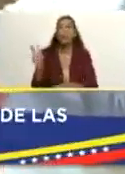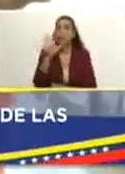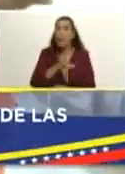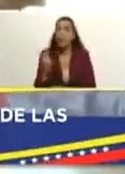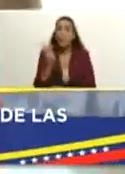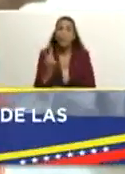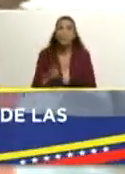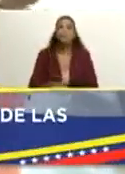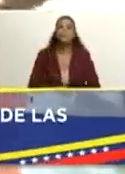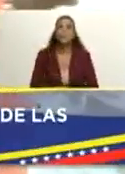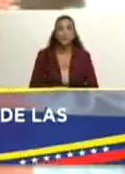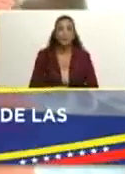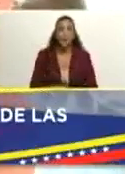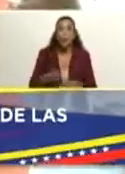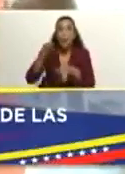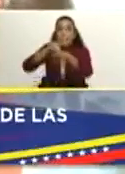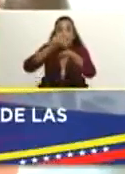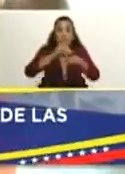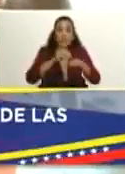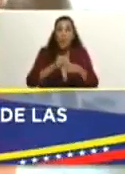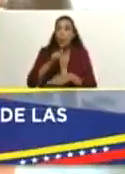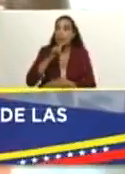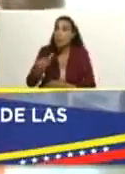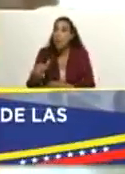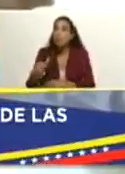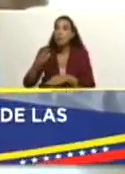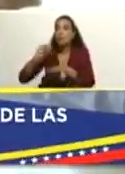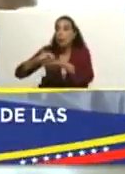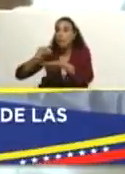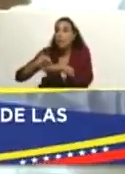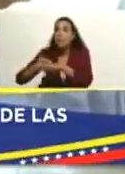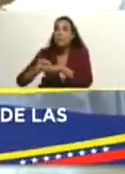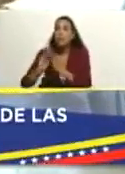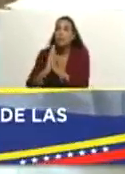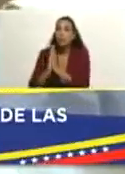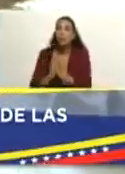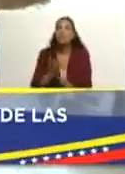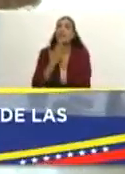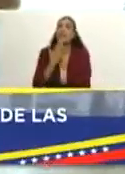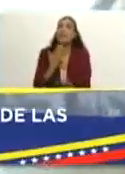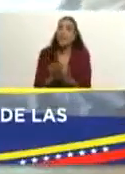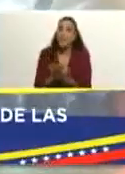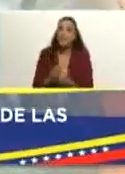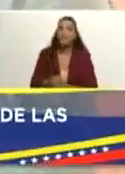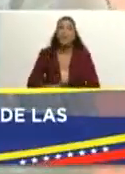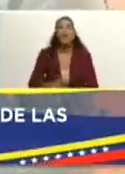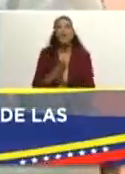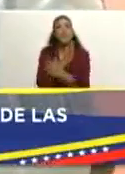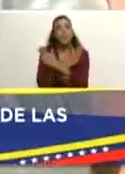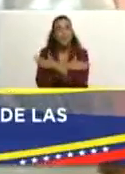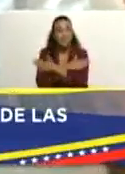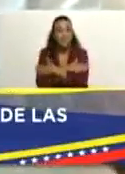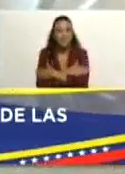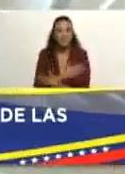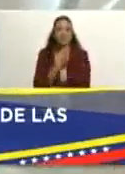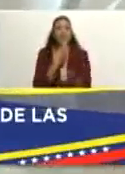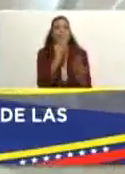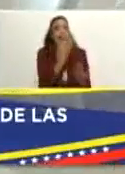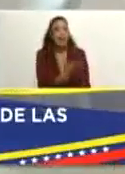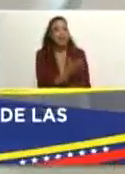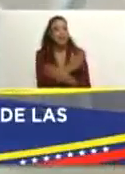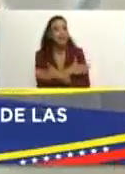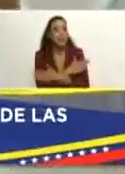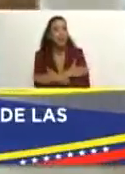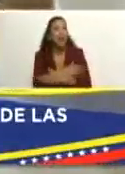su petición por ese 1x10. Gracias, mi presidente. Me lo felicito. Gracias a ti, vale.